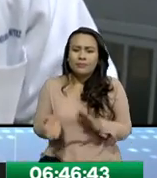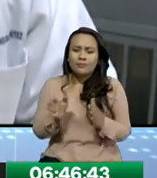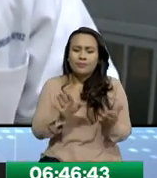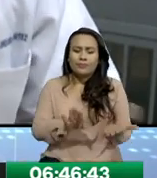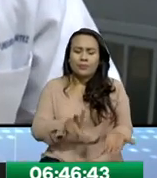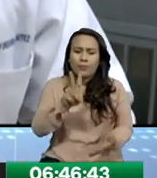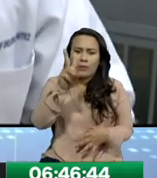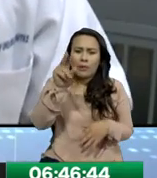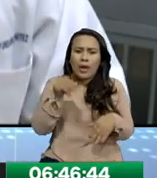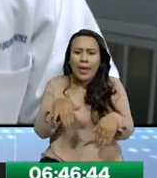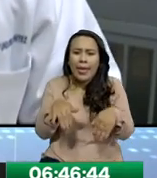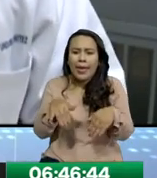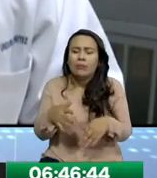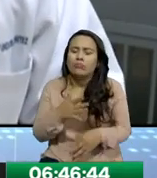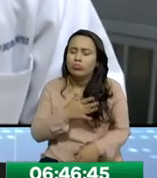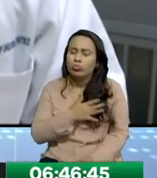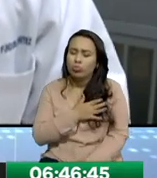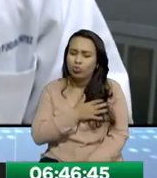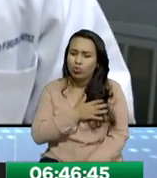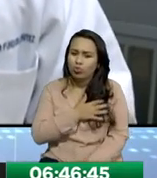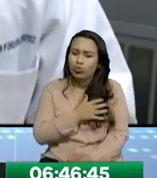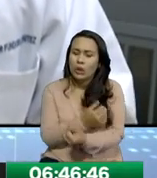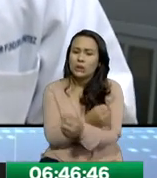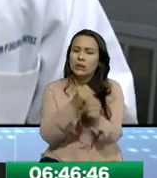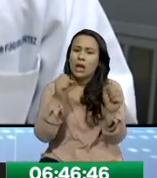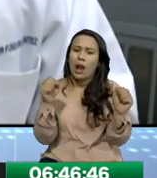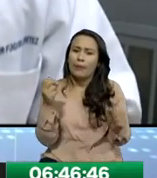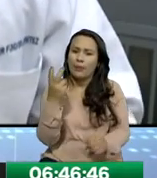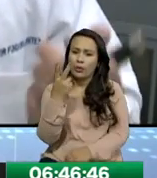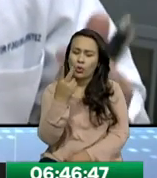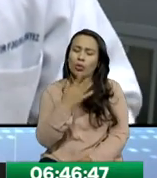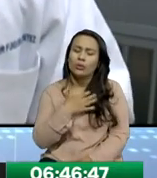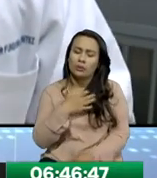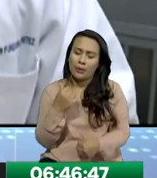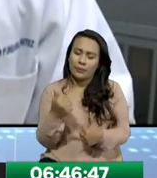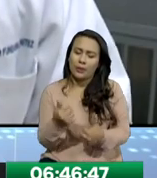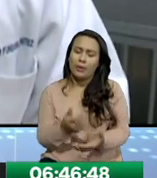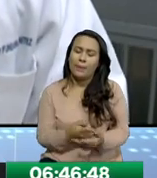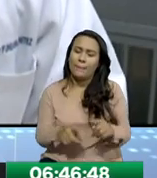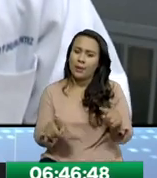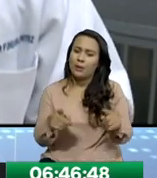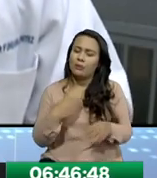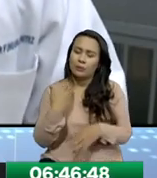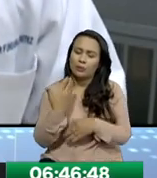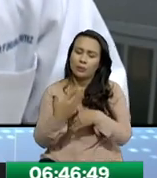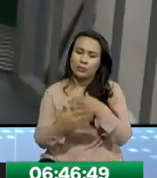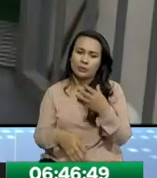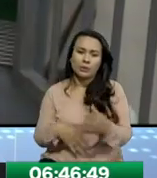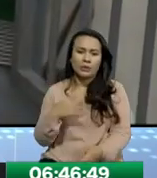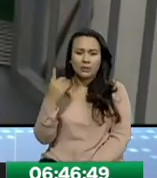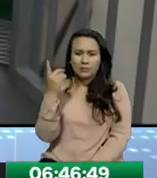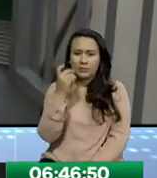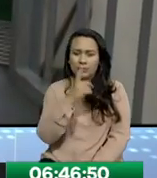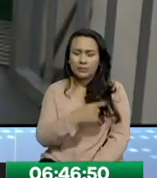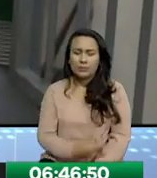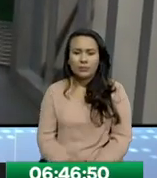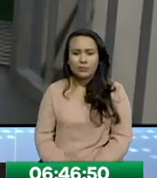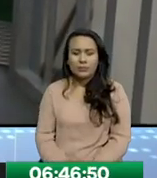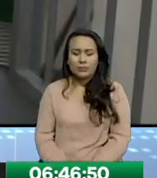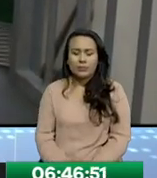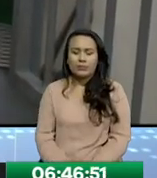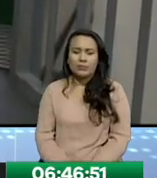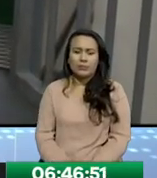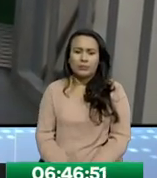20 perritos y por suerte o afortunadamente se han salvado 2 que están estables, ¿no? Pero es una situación realmente